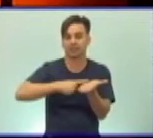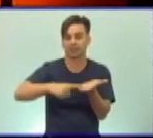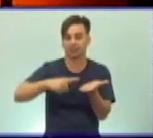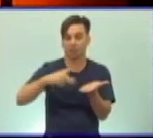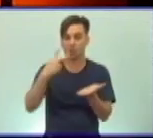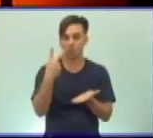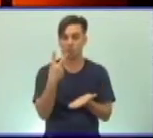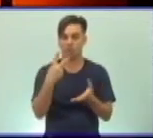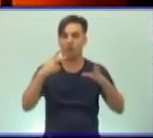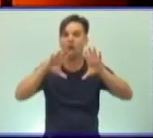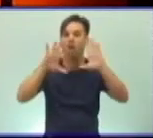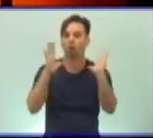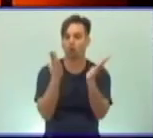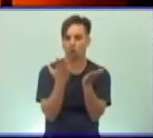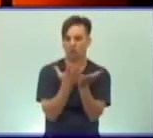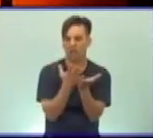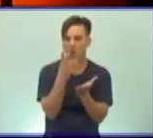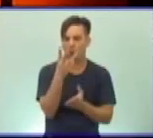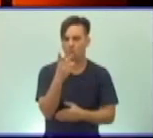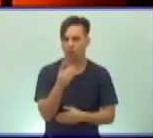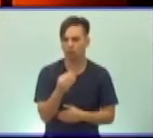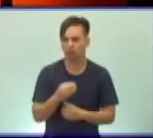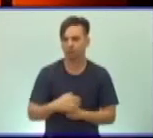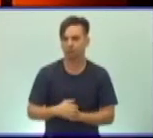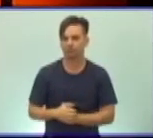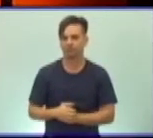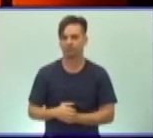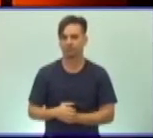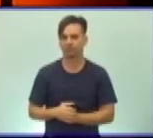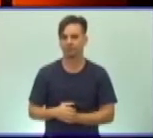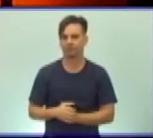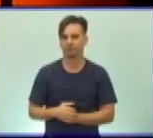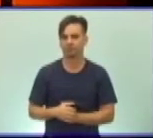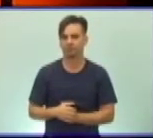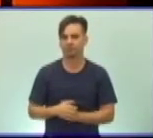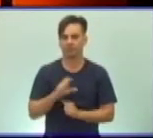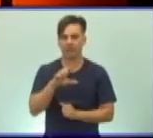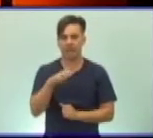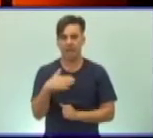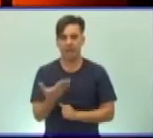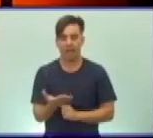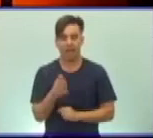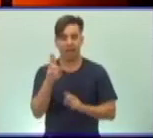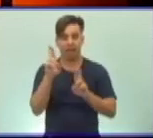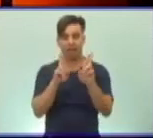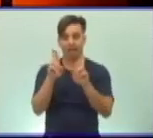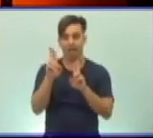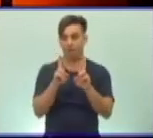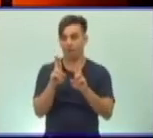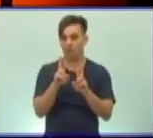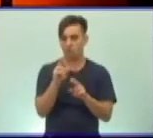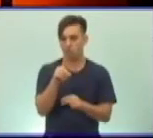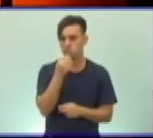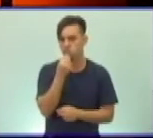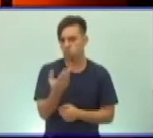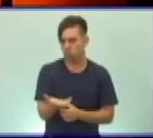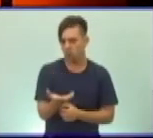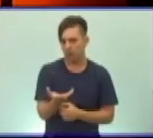¿Correcto? Entonces, puedes designar ya las variables. ¿Por qué digo las